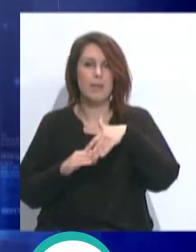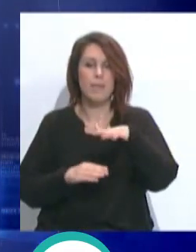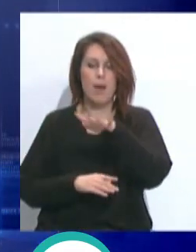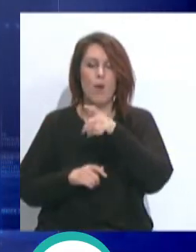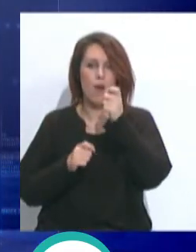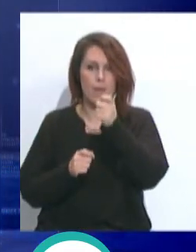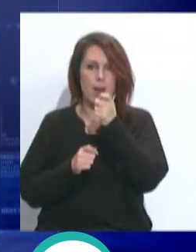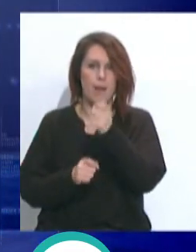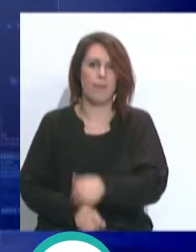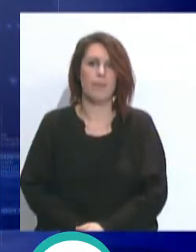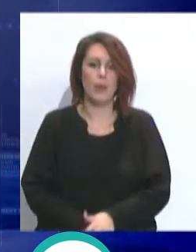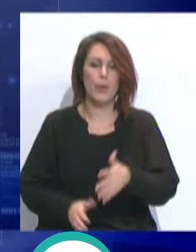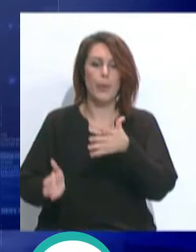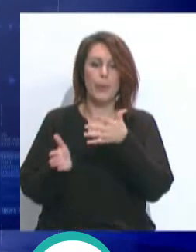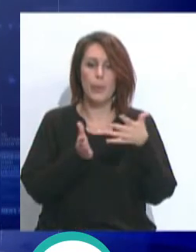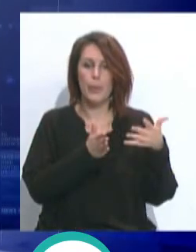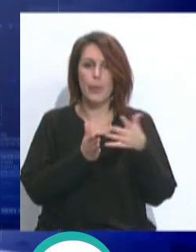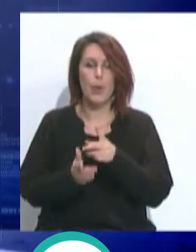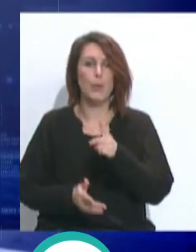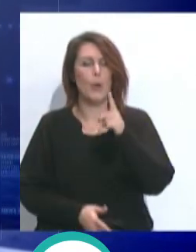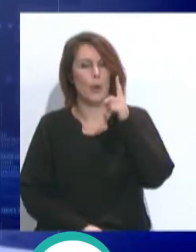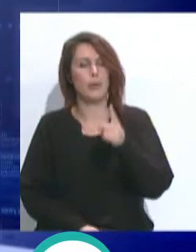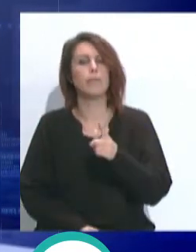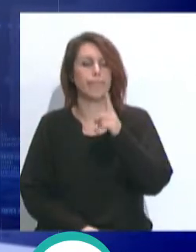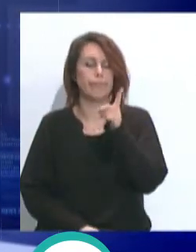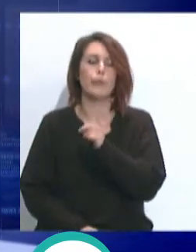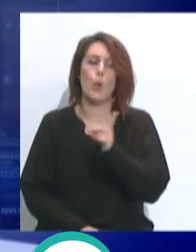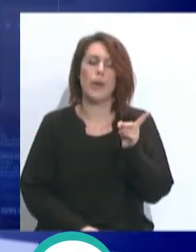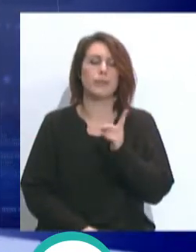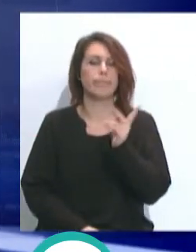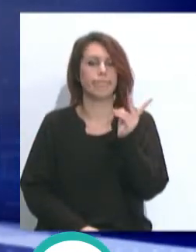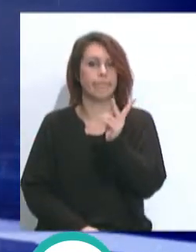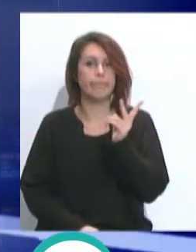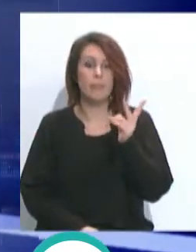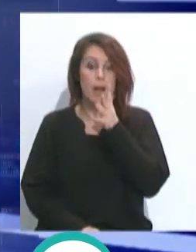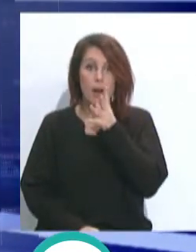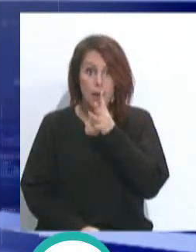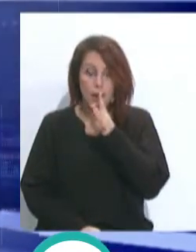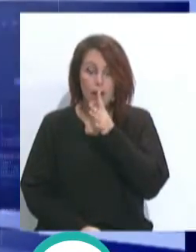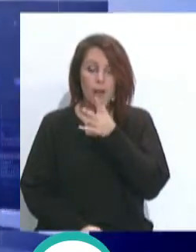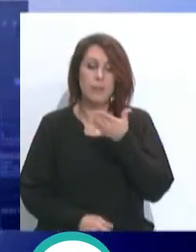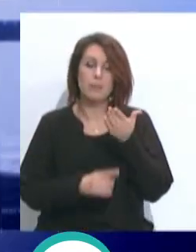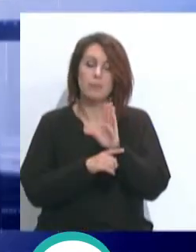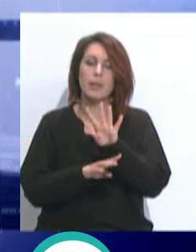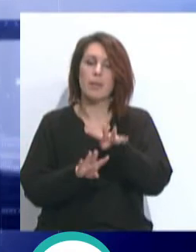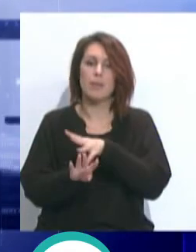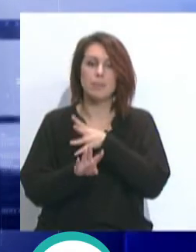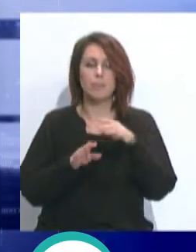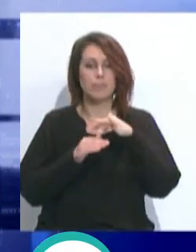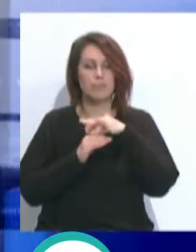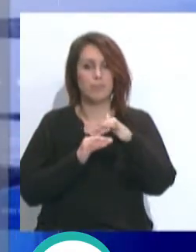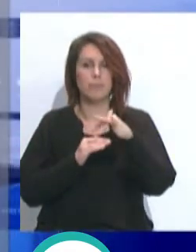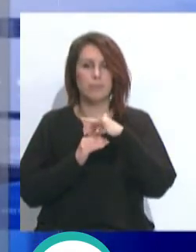de Olvera. Los vientos soplarán del norte y del noroeste. A continuación, les ofrecemos la